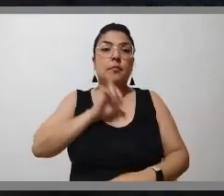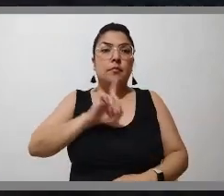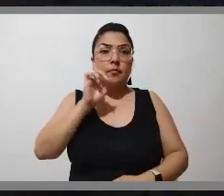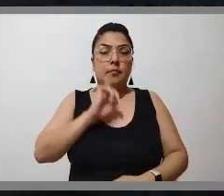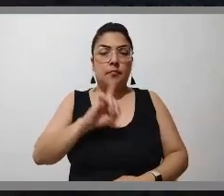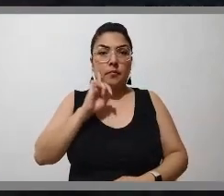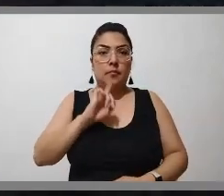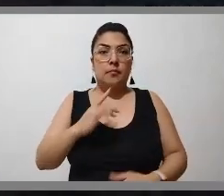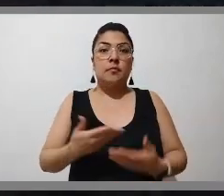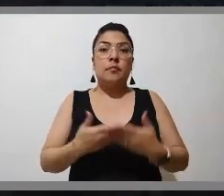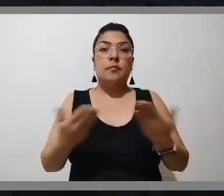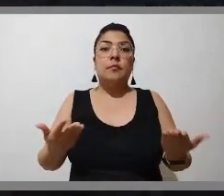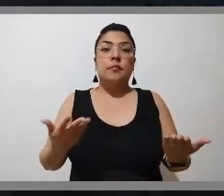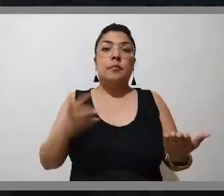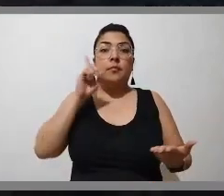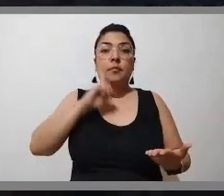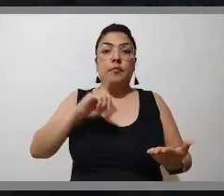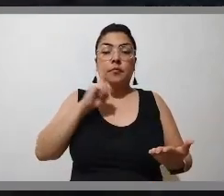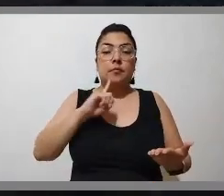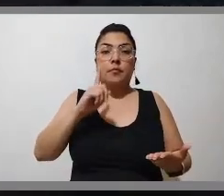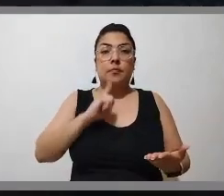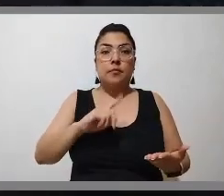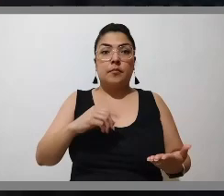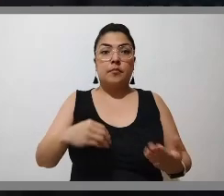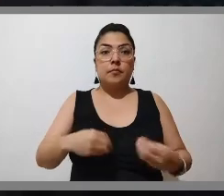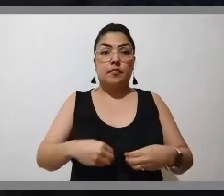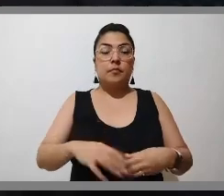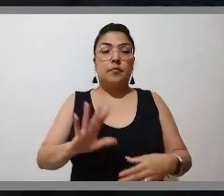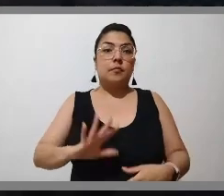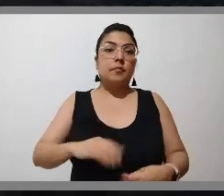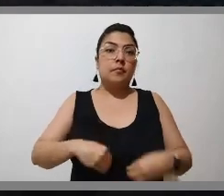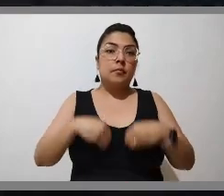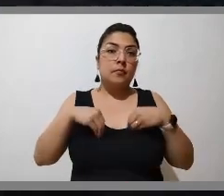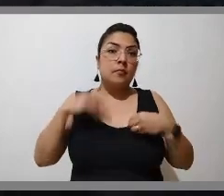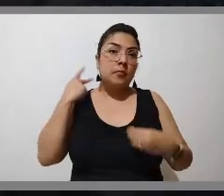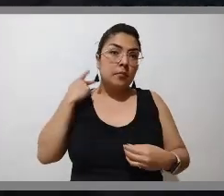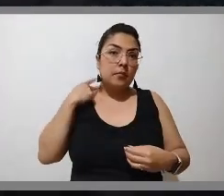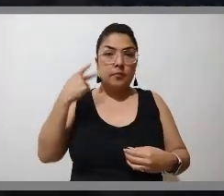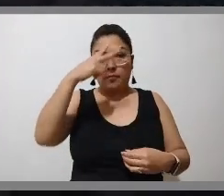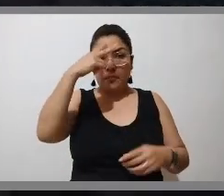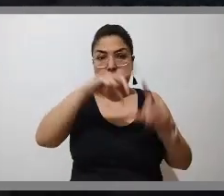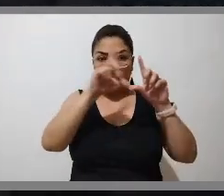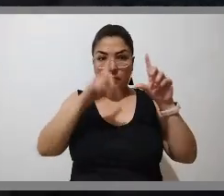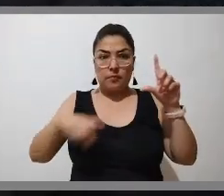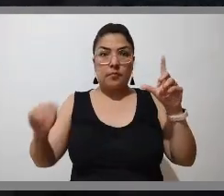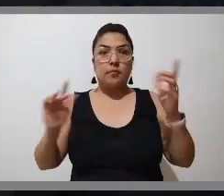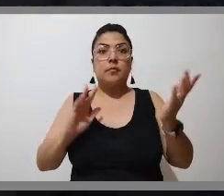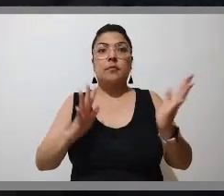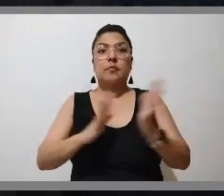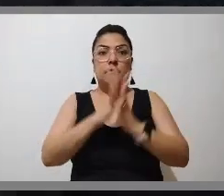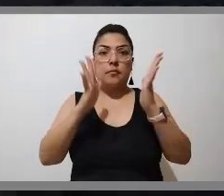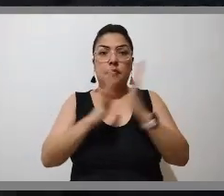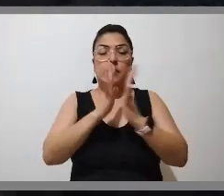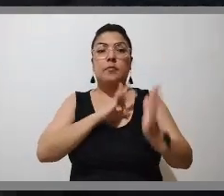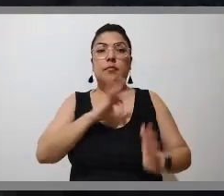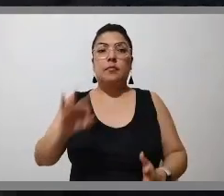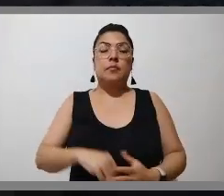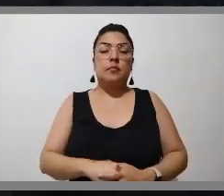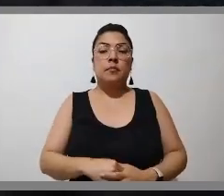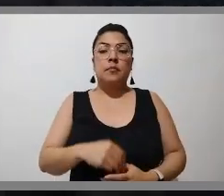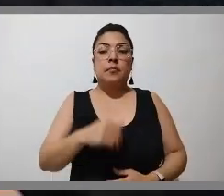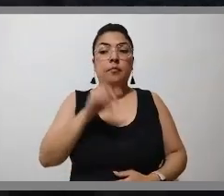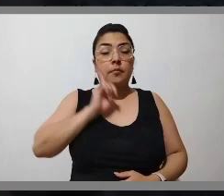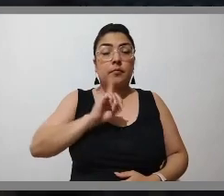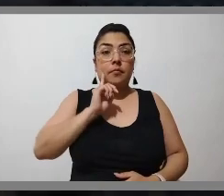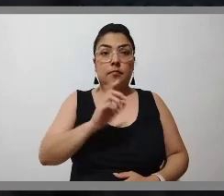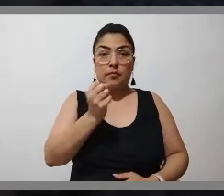participación activa de las mujeres en la política del país. También es una conmemoración para reflexionar sobre los desafíos que enfrentan las